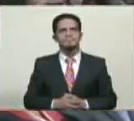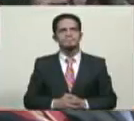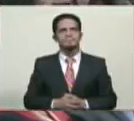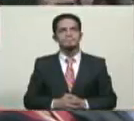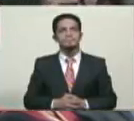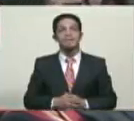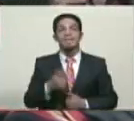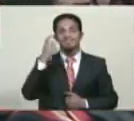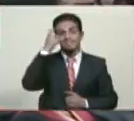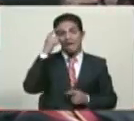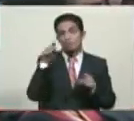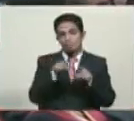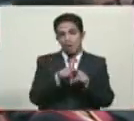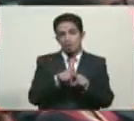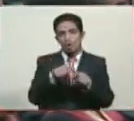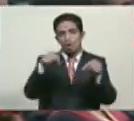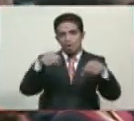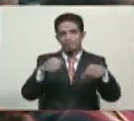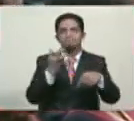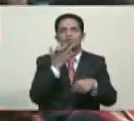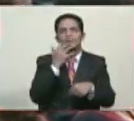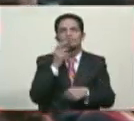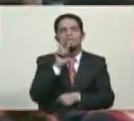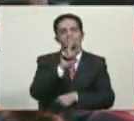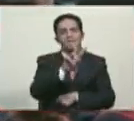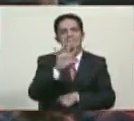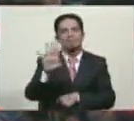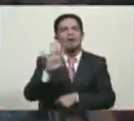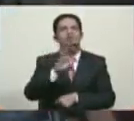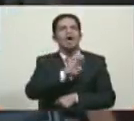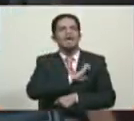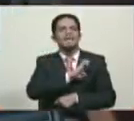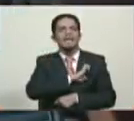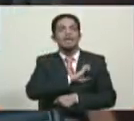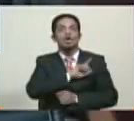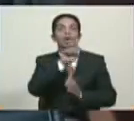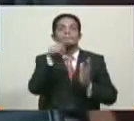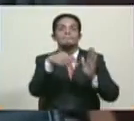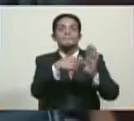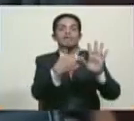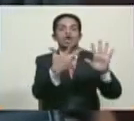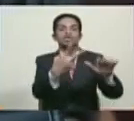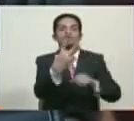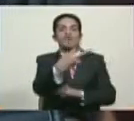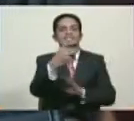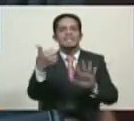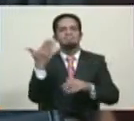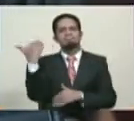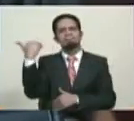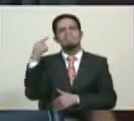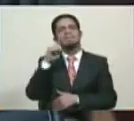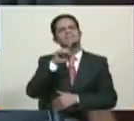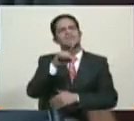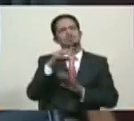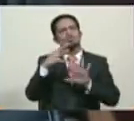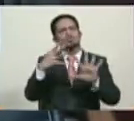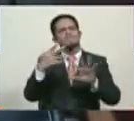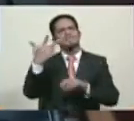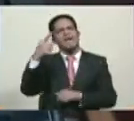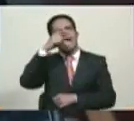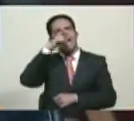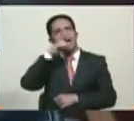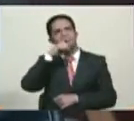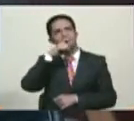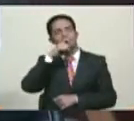Un día como hoy, por ejemplo, 24 de enero de 1826, hace 193 años,